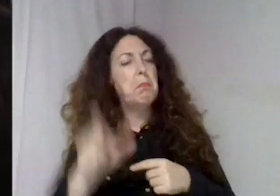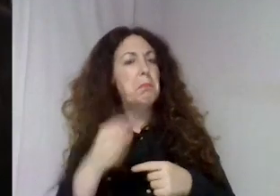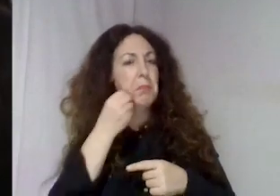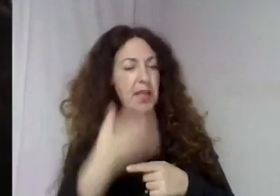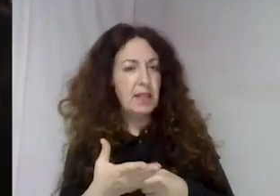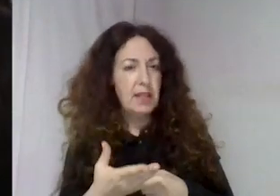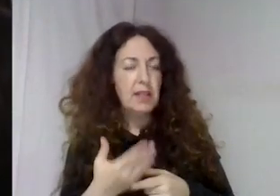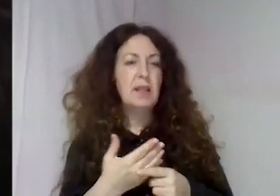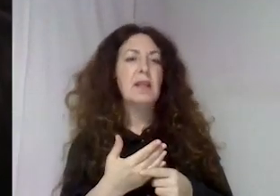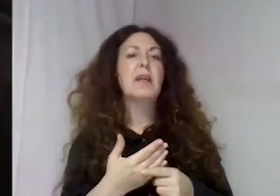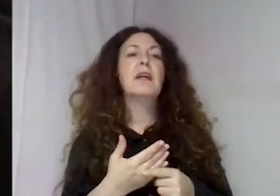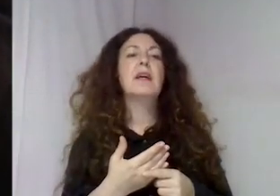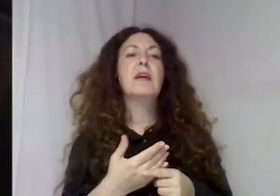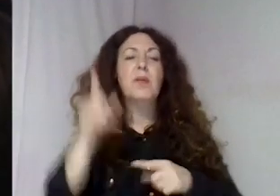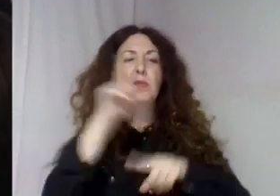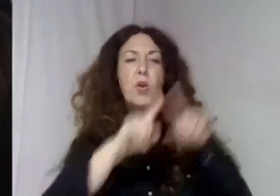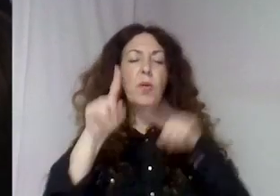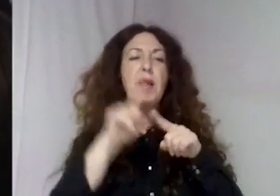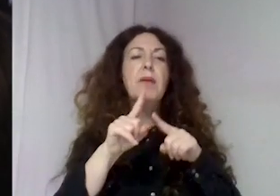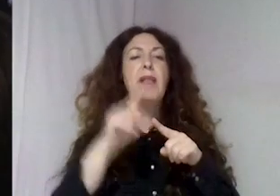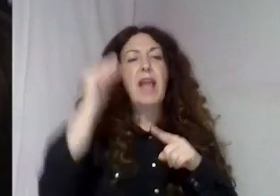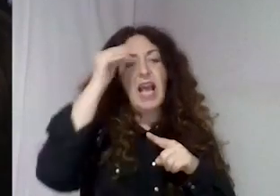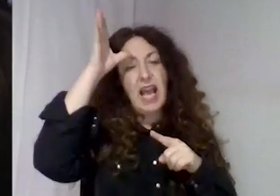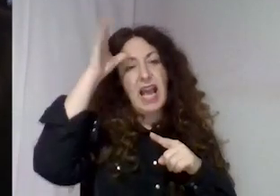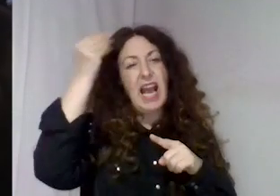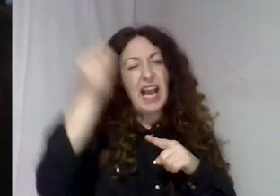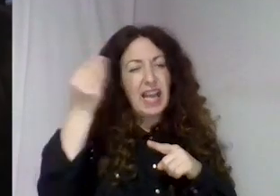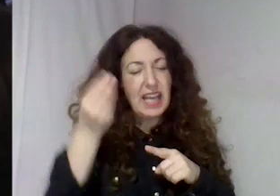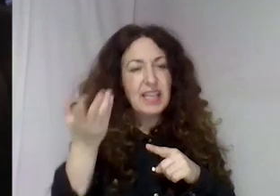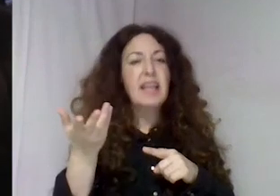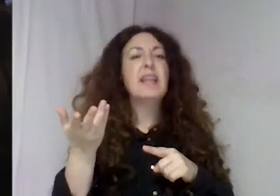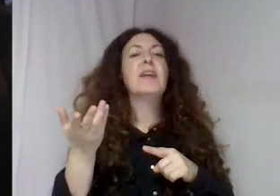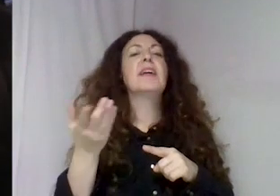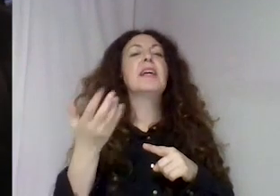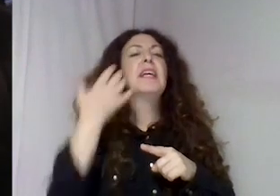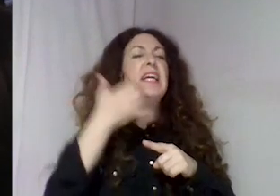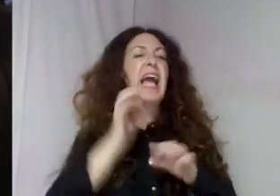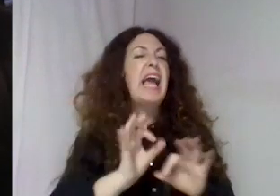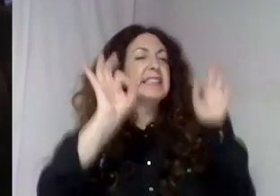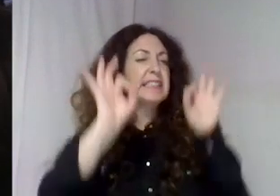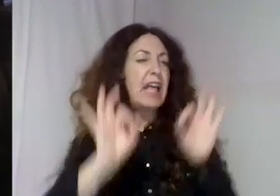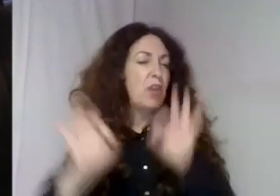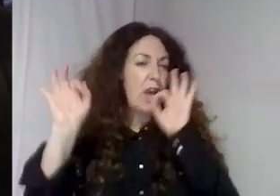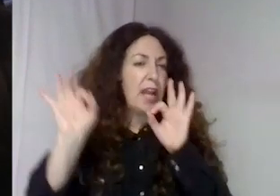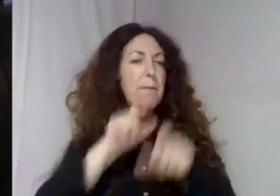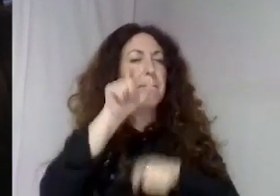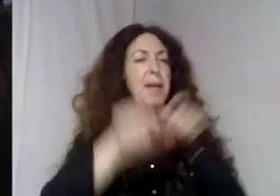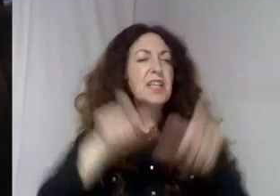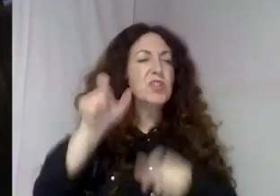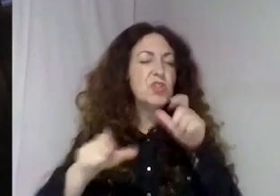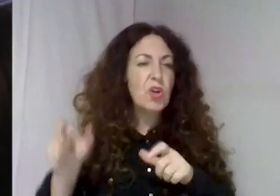porque era un hombre de una vida ordenada, pero el artista que tiene una vida ordenada es el epítome todavía de ese genio que